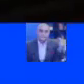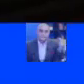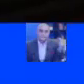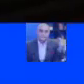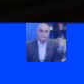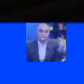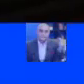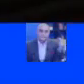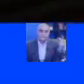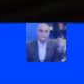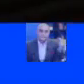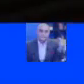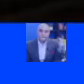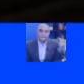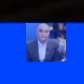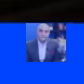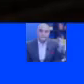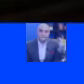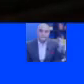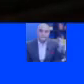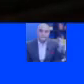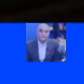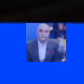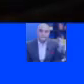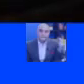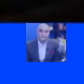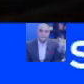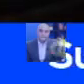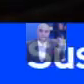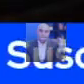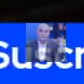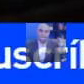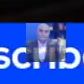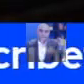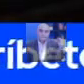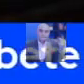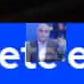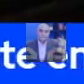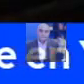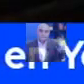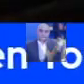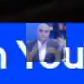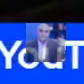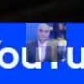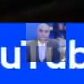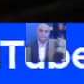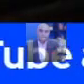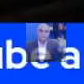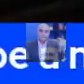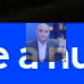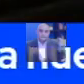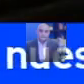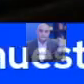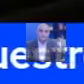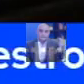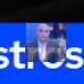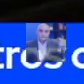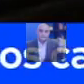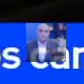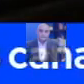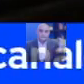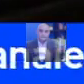Sí. Y también yo quería decir a propósito de esto, querido Vicente, que sería bueno que ya estos diputados del PAN, como